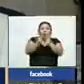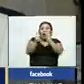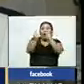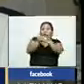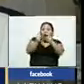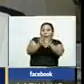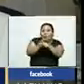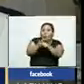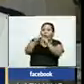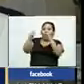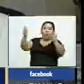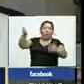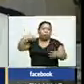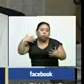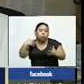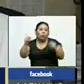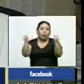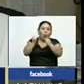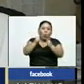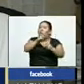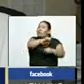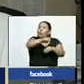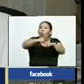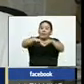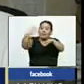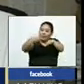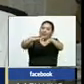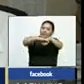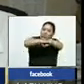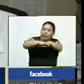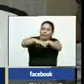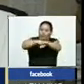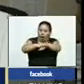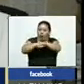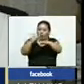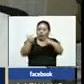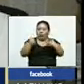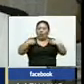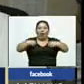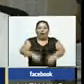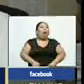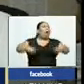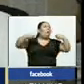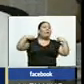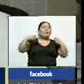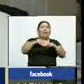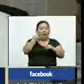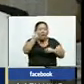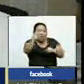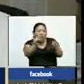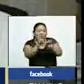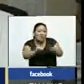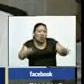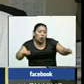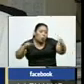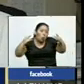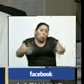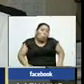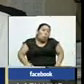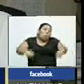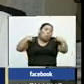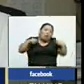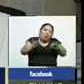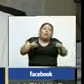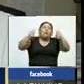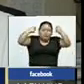temperatura, hay que evitar que anden descalzos, hay que evitar que anden sin camisita, todavía se ven niños que andan desnuditos, van a las